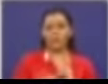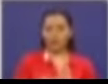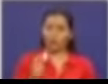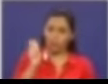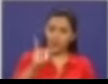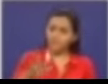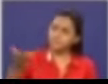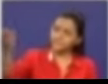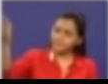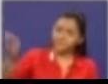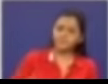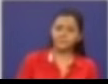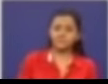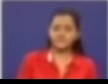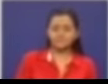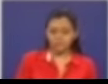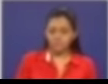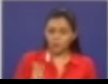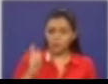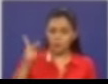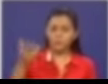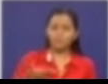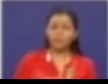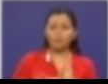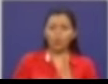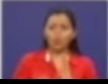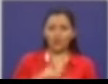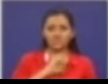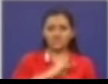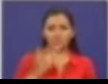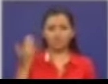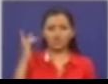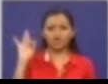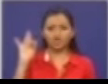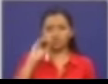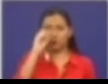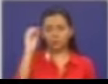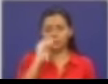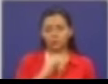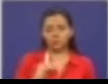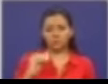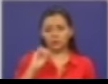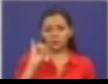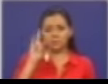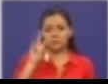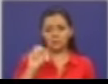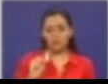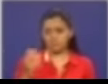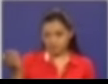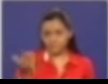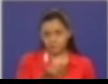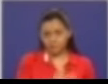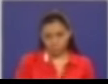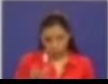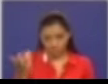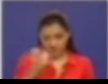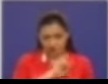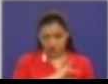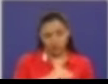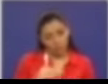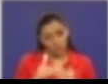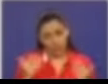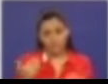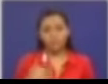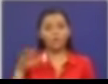desafío. Implementemos el modelo chileno, que tiene 18% pues, de IVA. ¿Se dan cuenta? Y Ecuador,